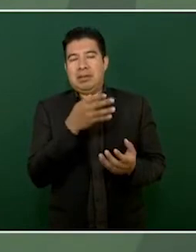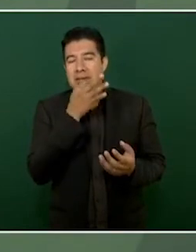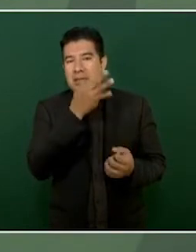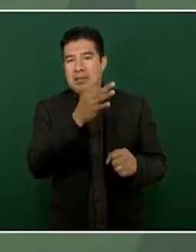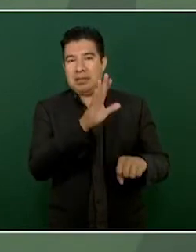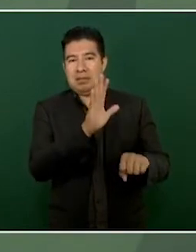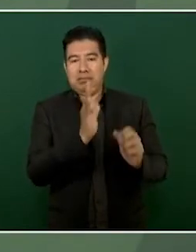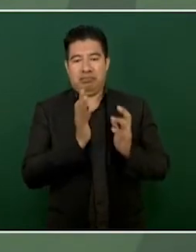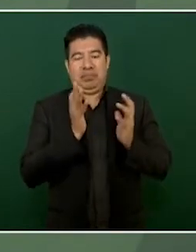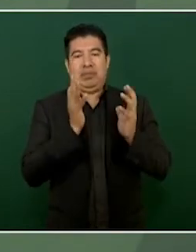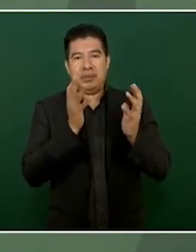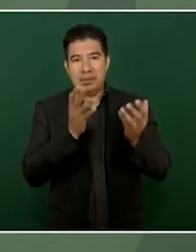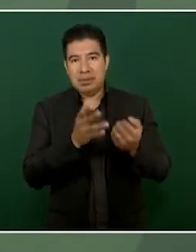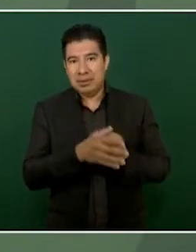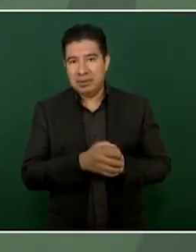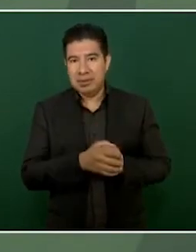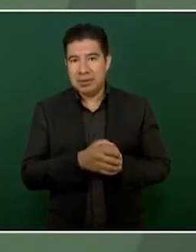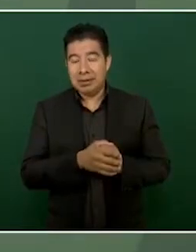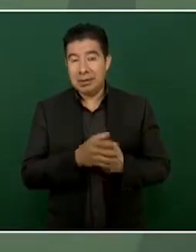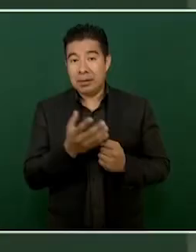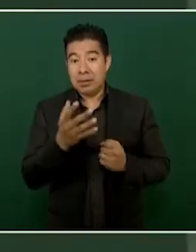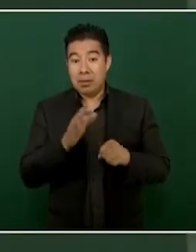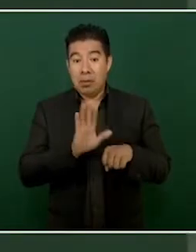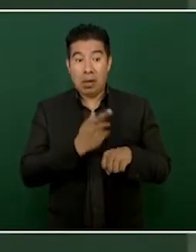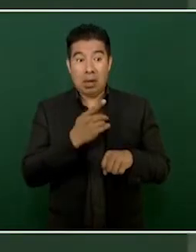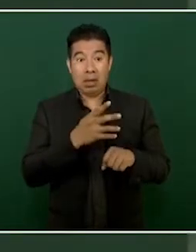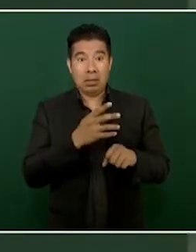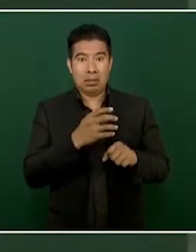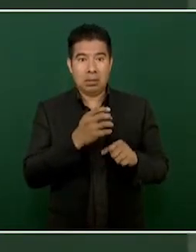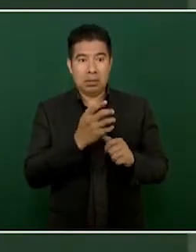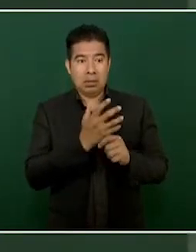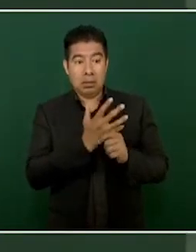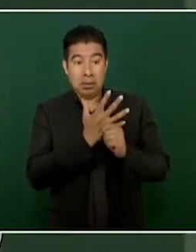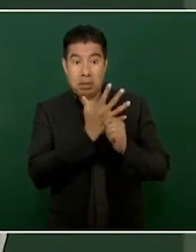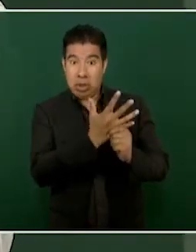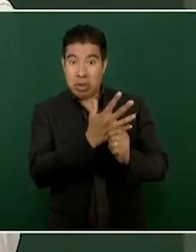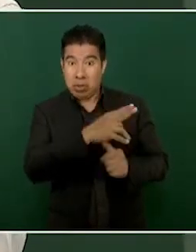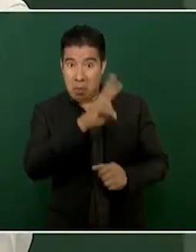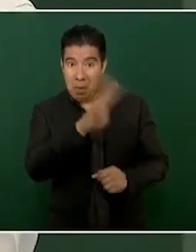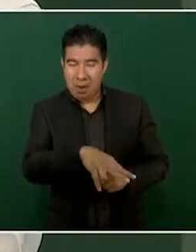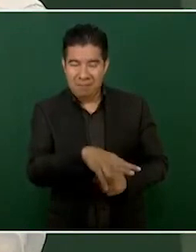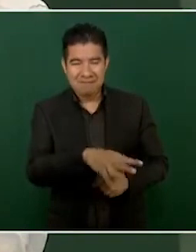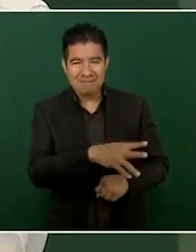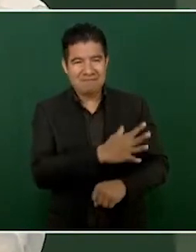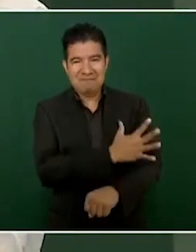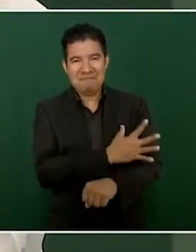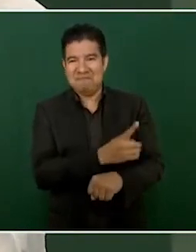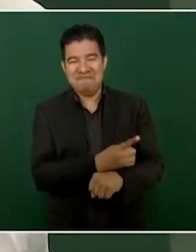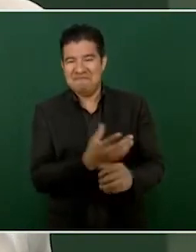no es cierto lo que sostienen, es completamente falso.